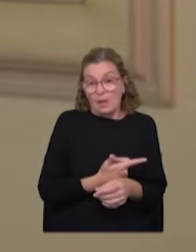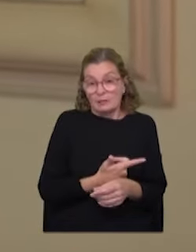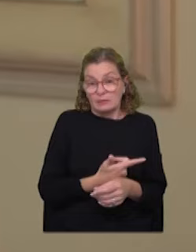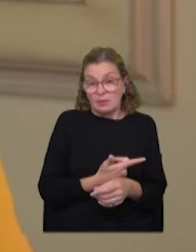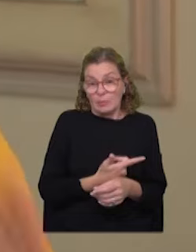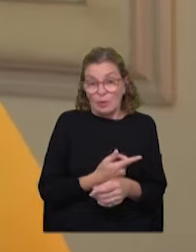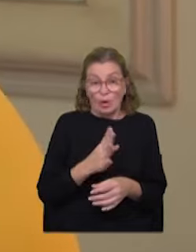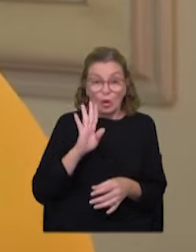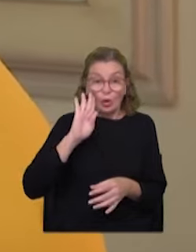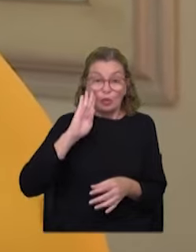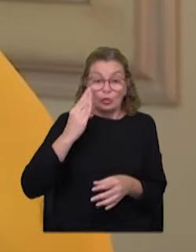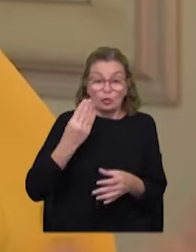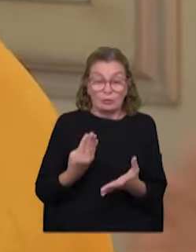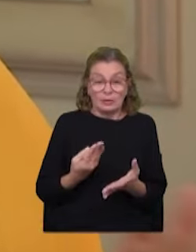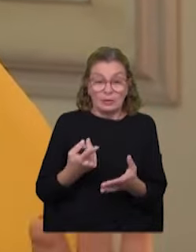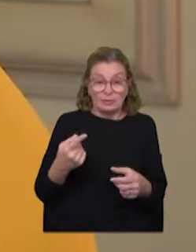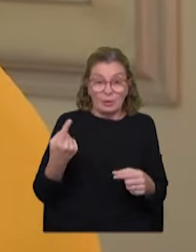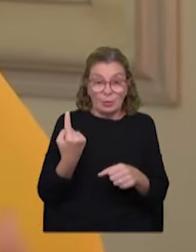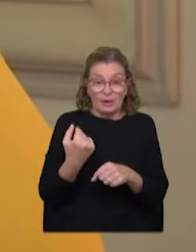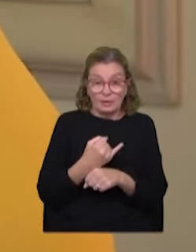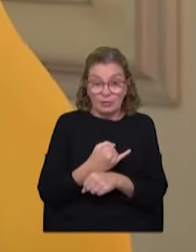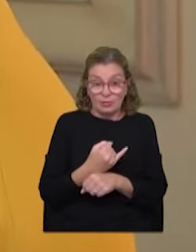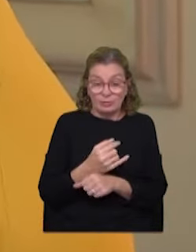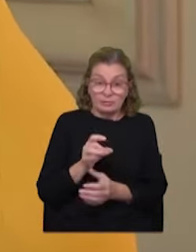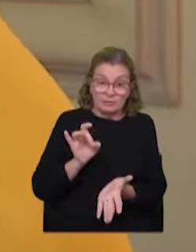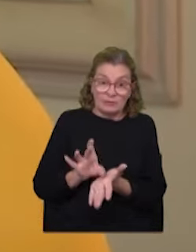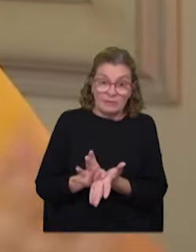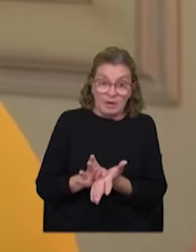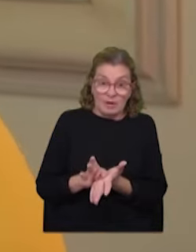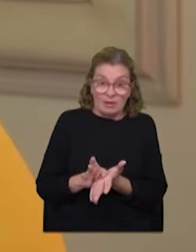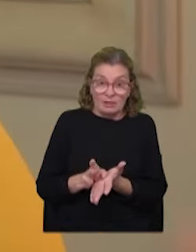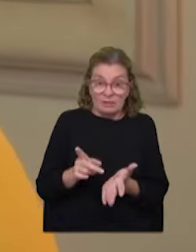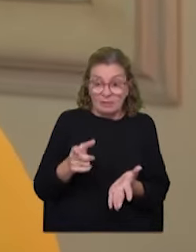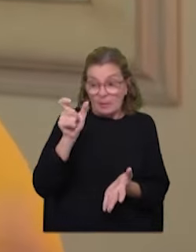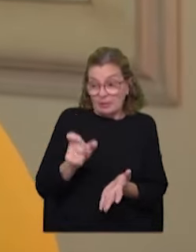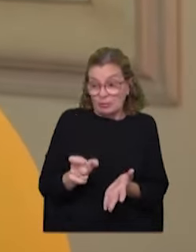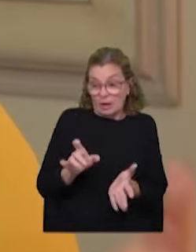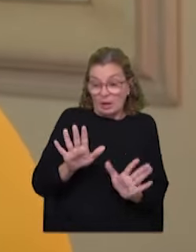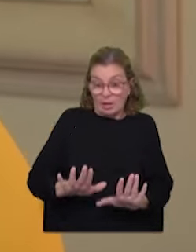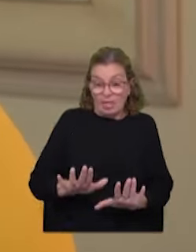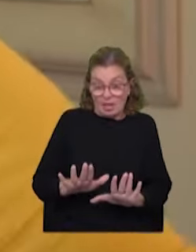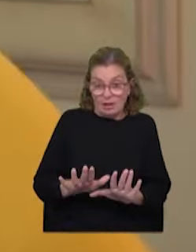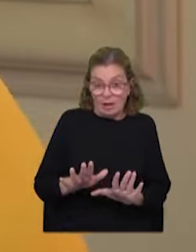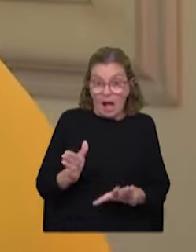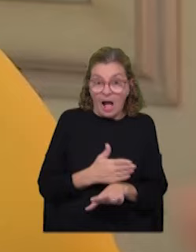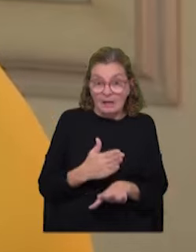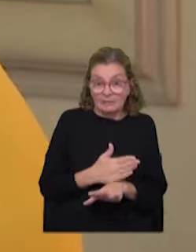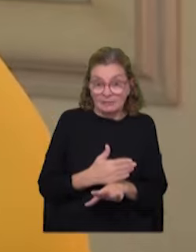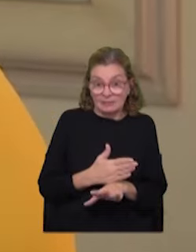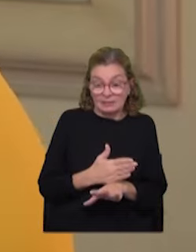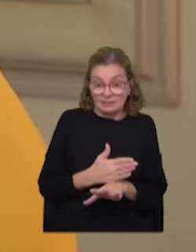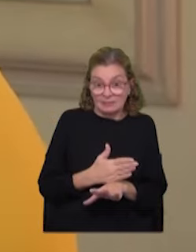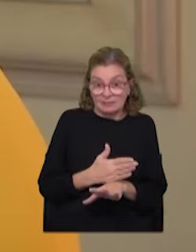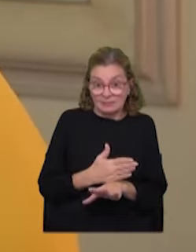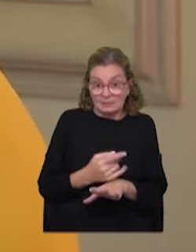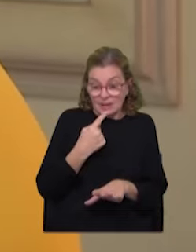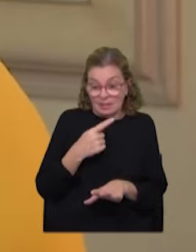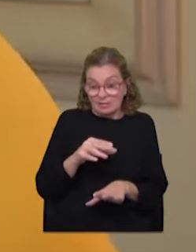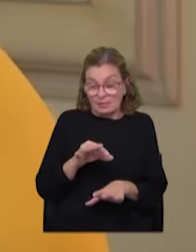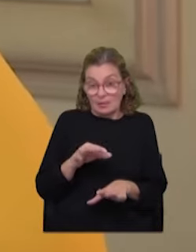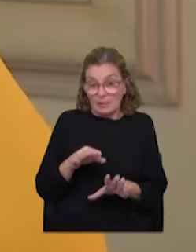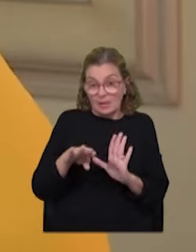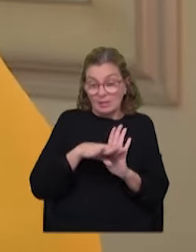conducta cuando comete un error renunciar por sí mismo sino que suceden cosas antes de que se tomen este tipo